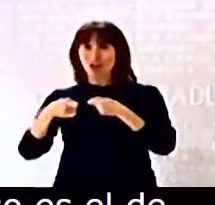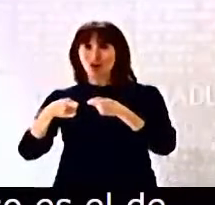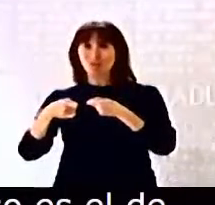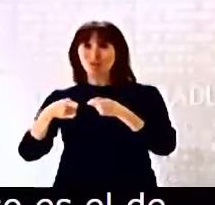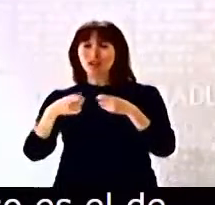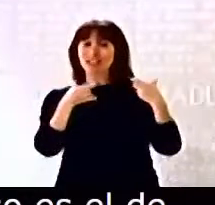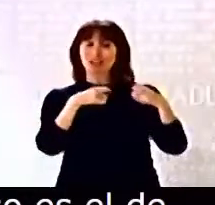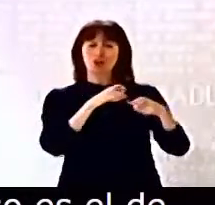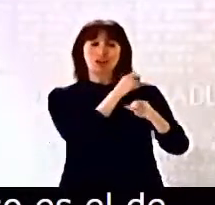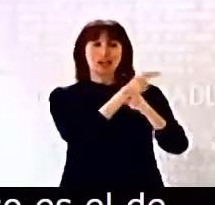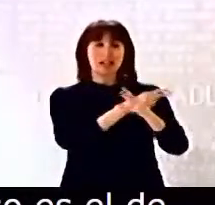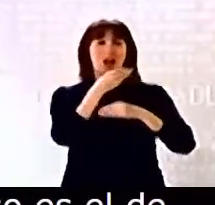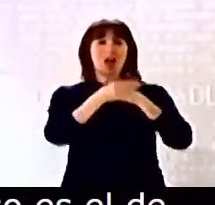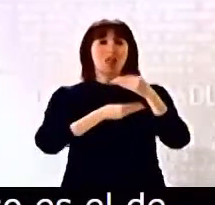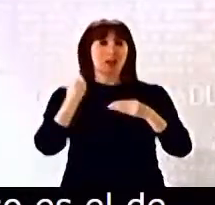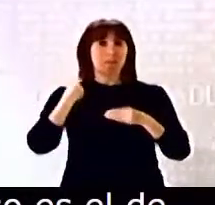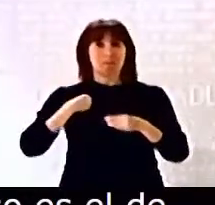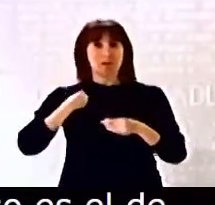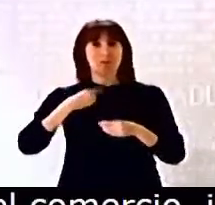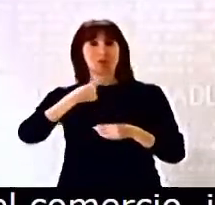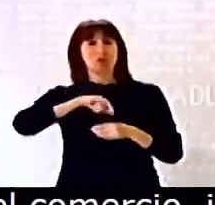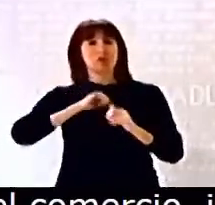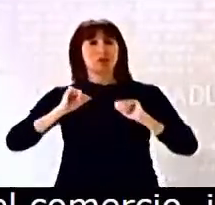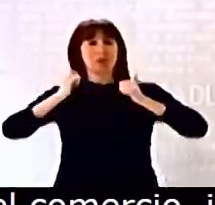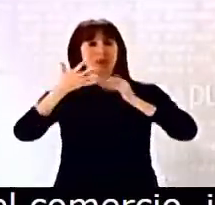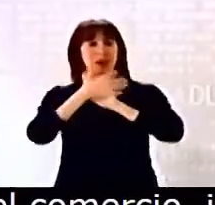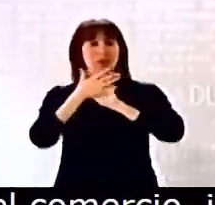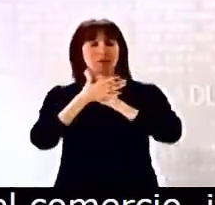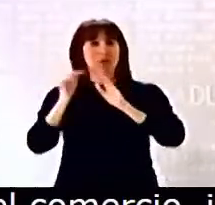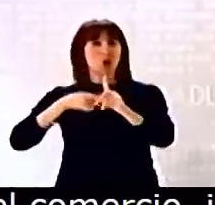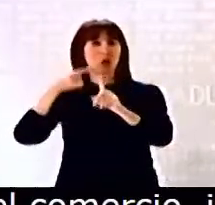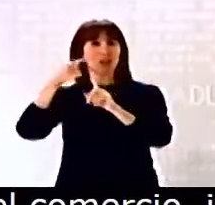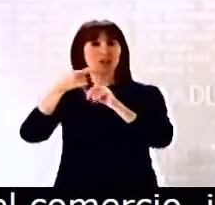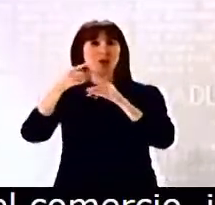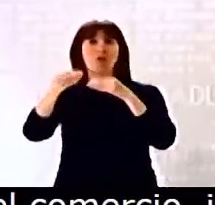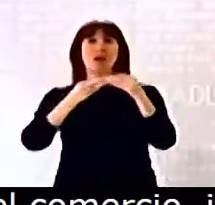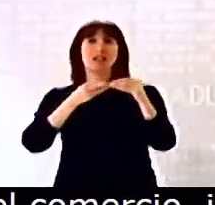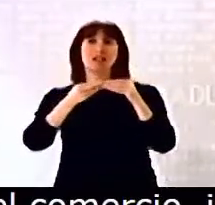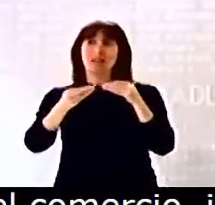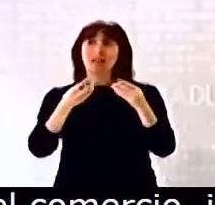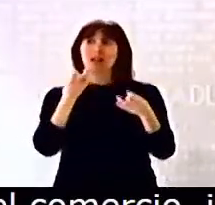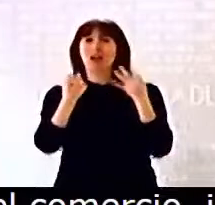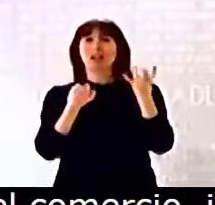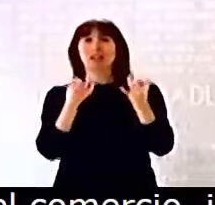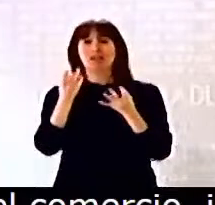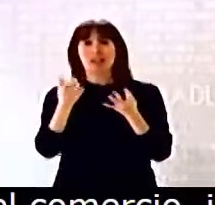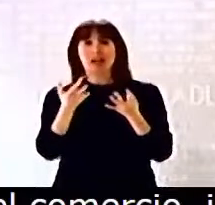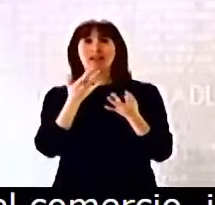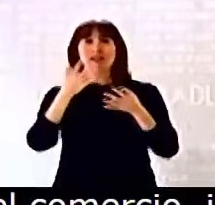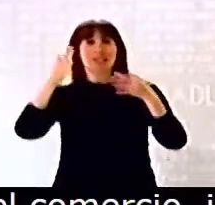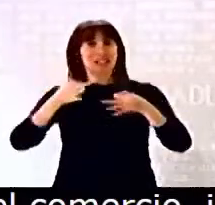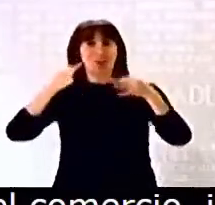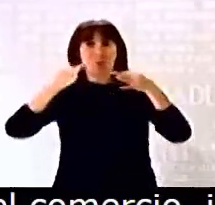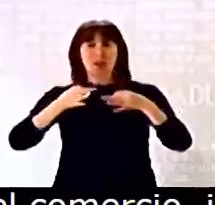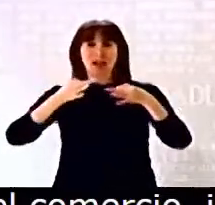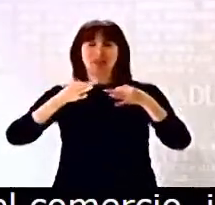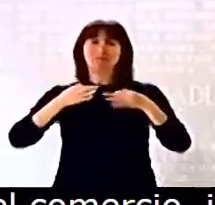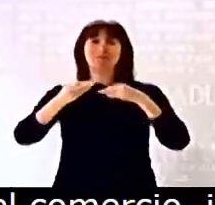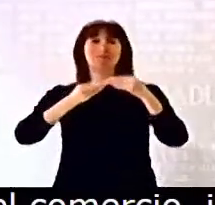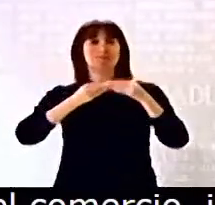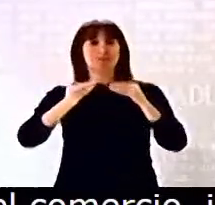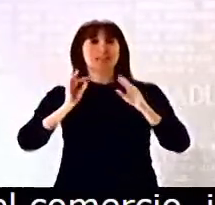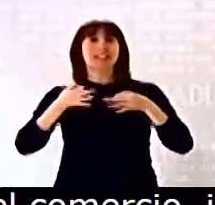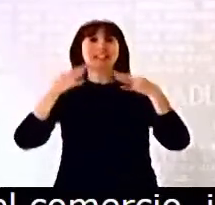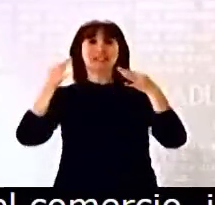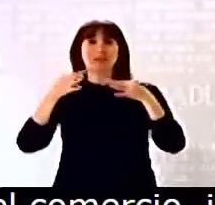de la hostelería y comenzaríamos a hablar para flexibilizar aquellas actividades que sean más seguras y siempre